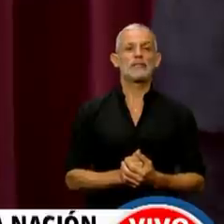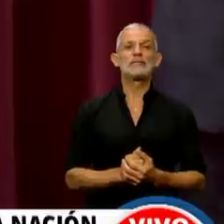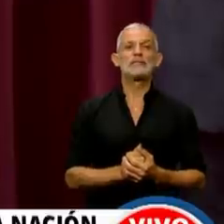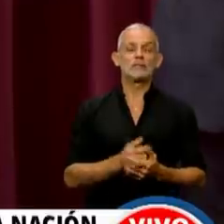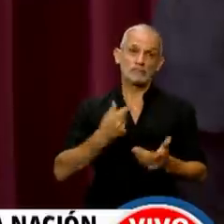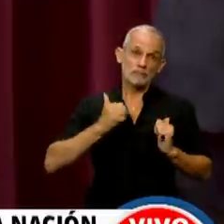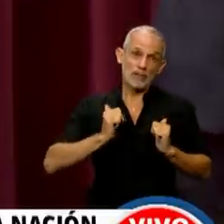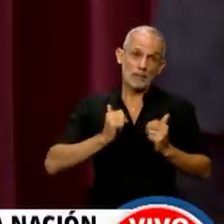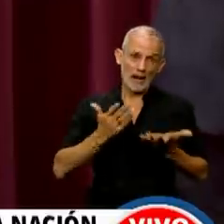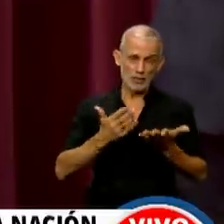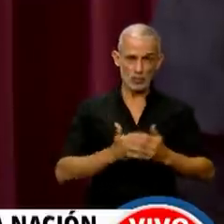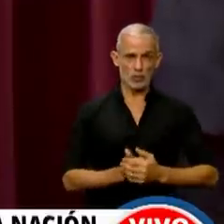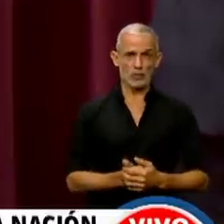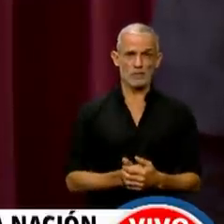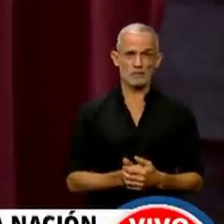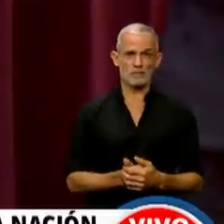estoy esperando